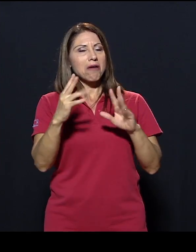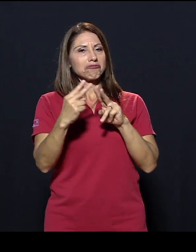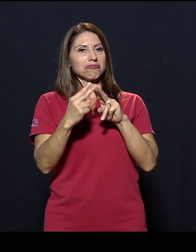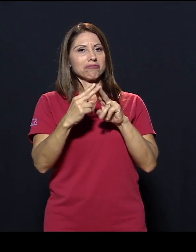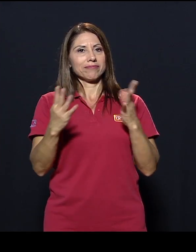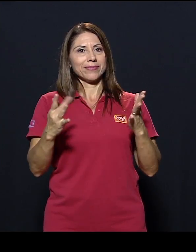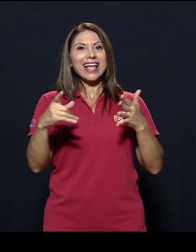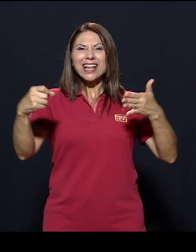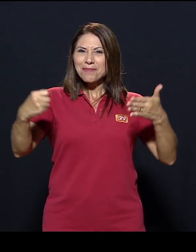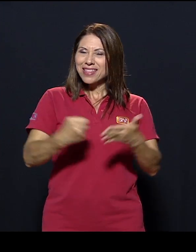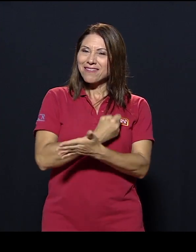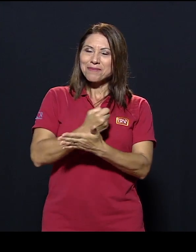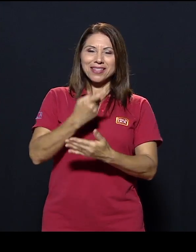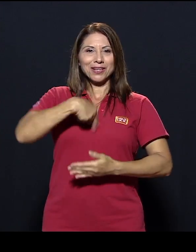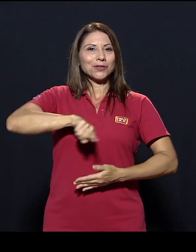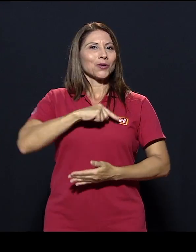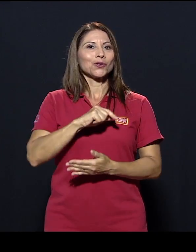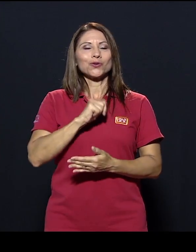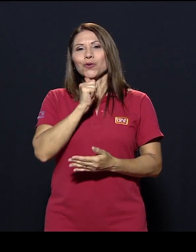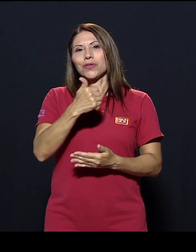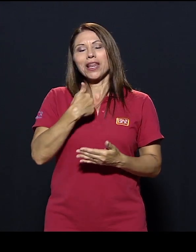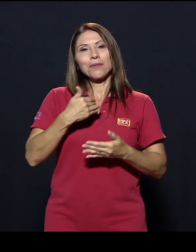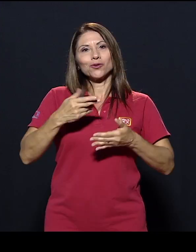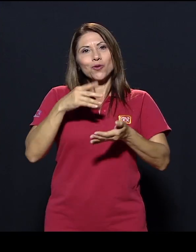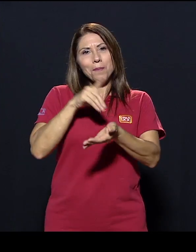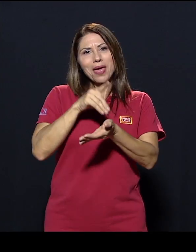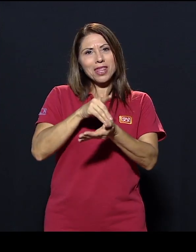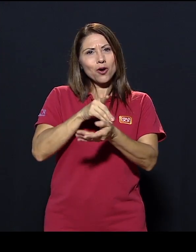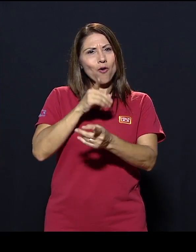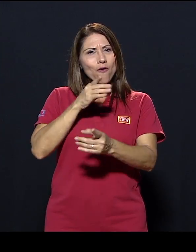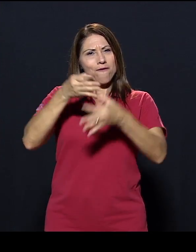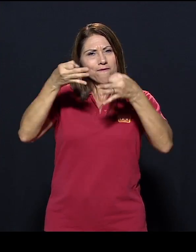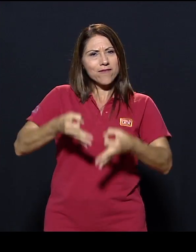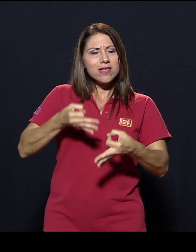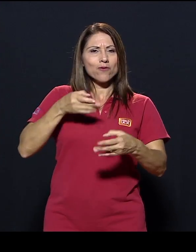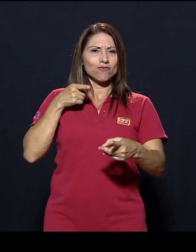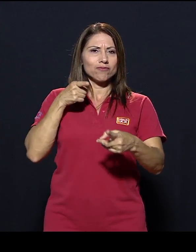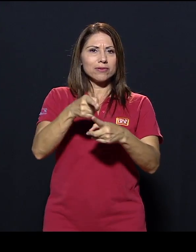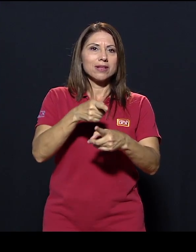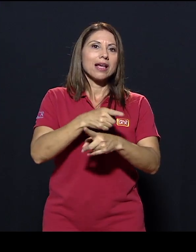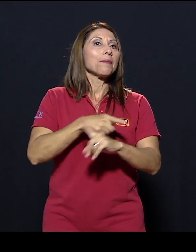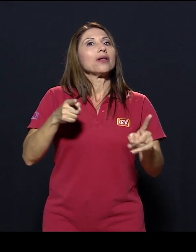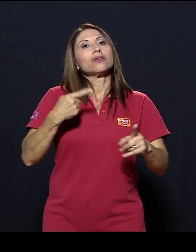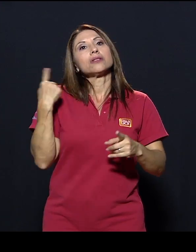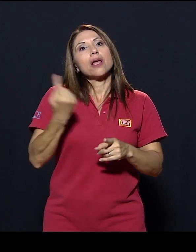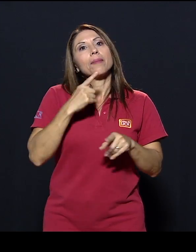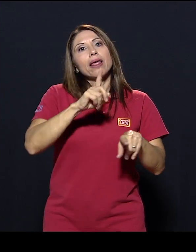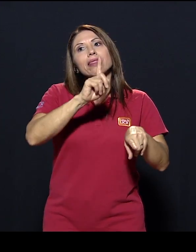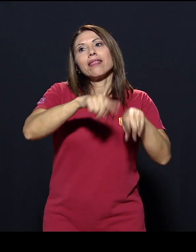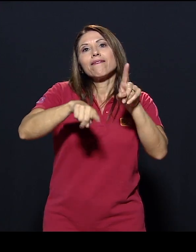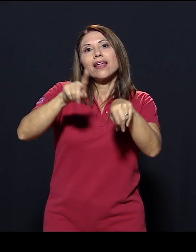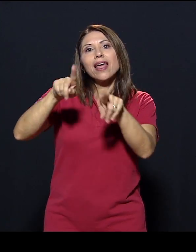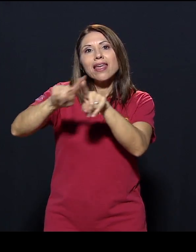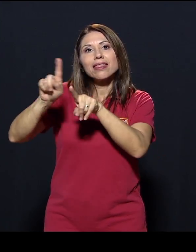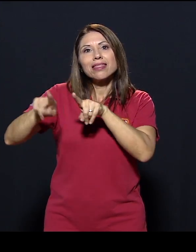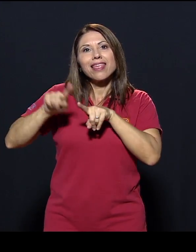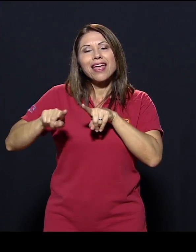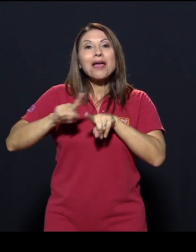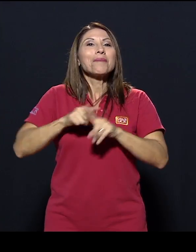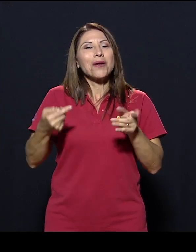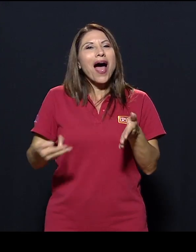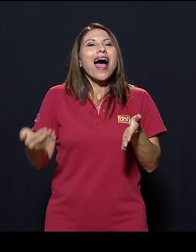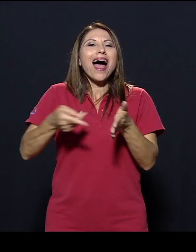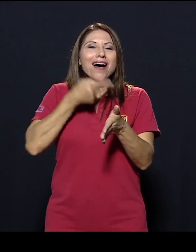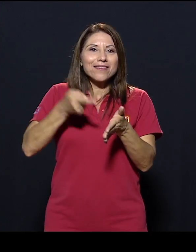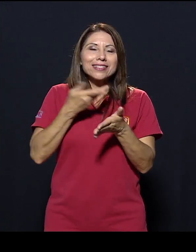¿verdad? Lamentablemente, como no está esta cuestión de médico de cabecera, ¿verdad? Entonces siempre era un médico diferente, pero ya llegaba un punto donde ya repetíamos